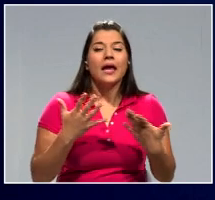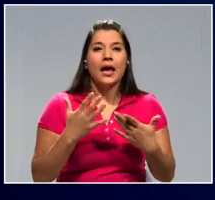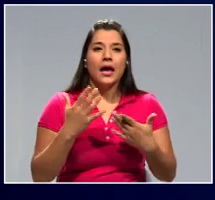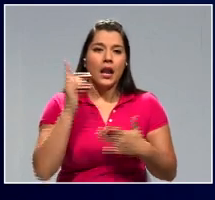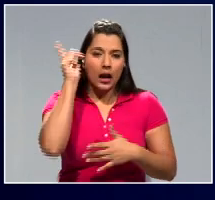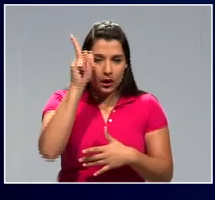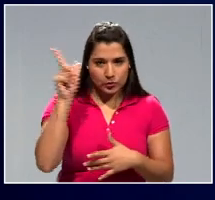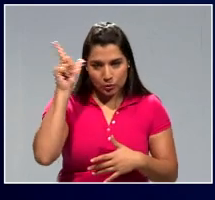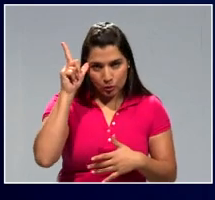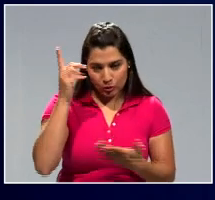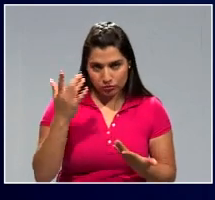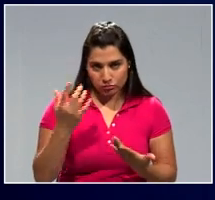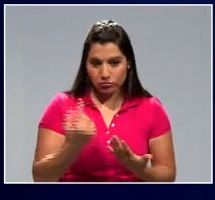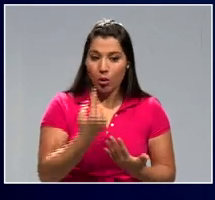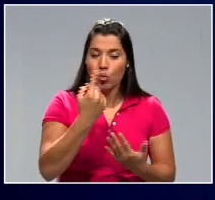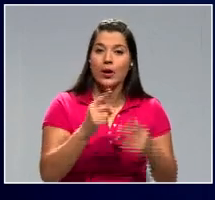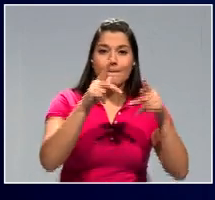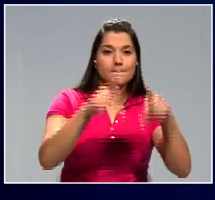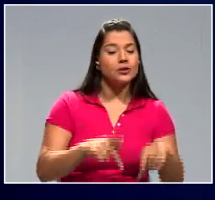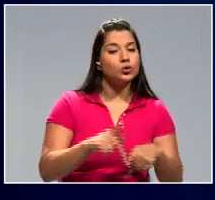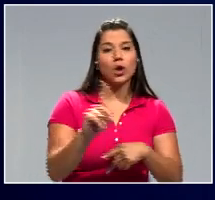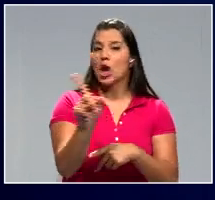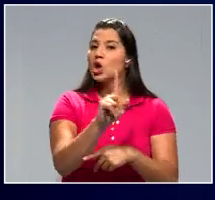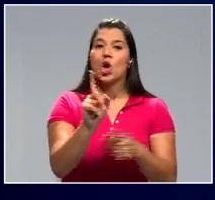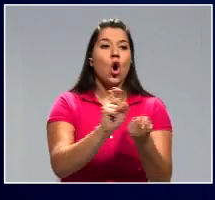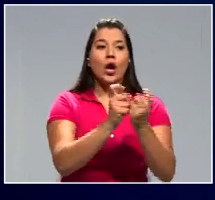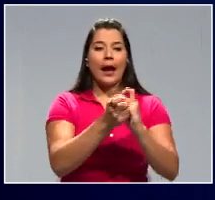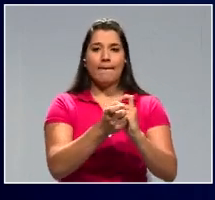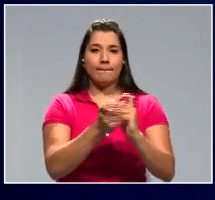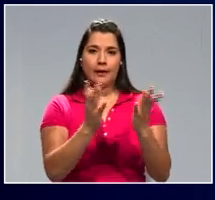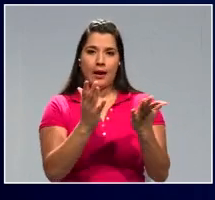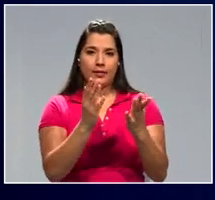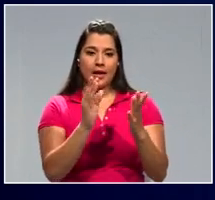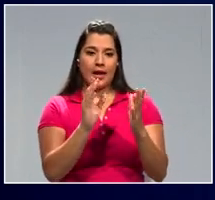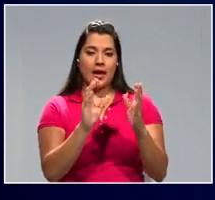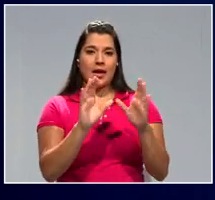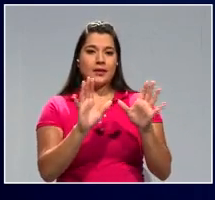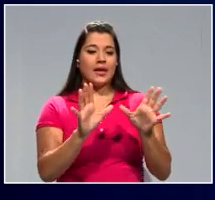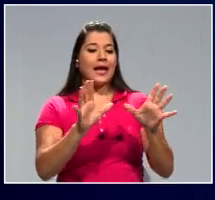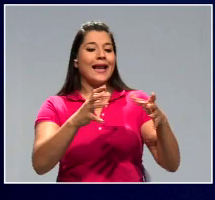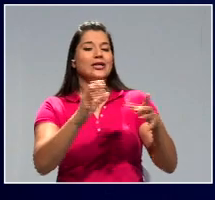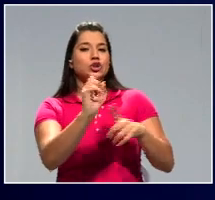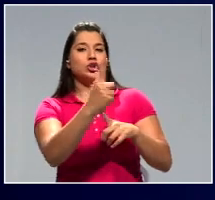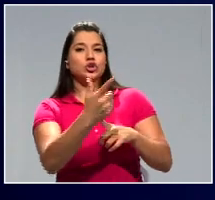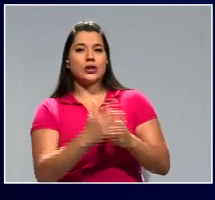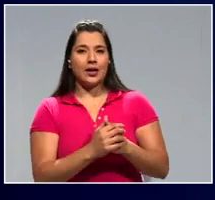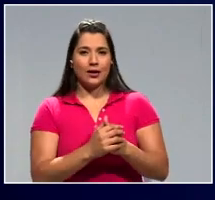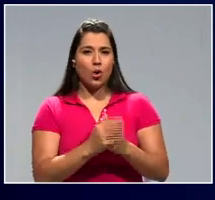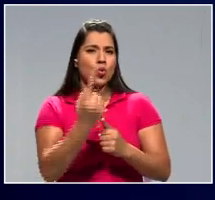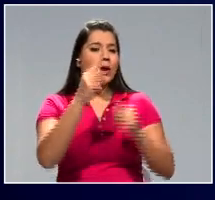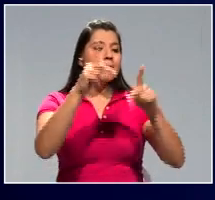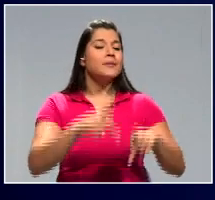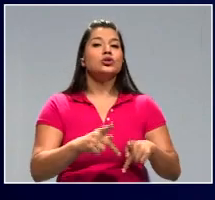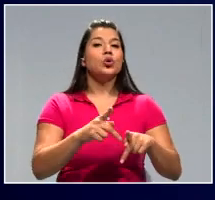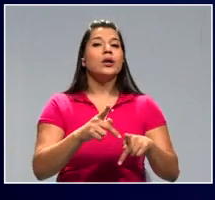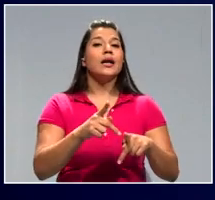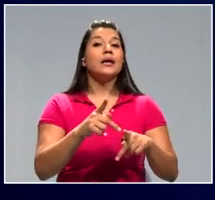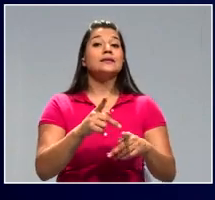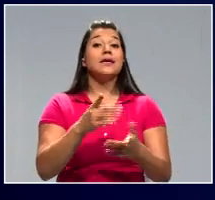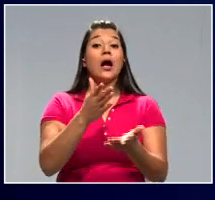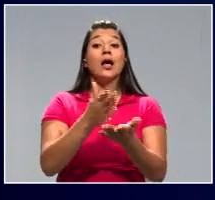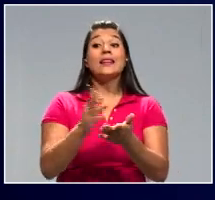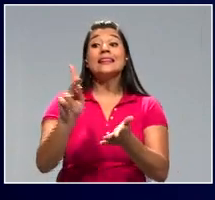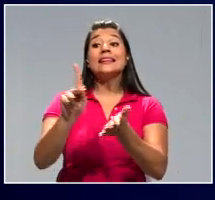común. Una persona no cambia de clase social, no deja de ser pobre por 10.000 colones. Tal vez en